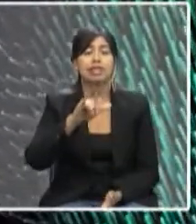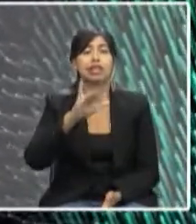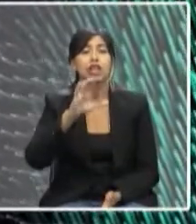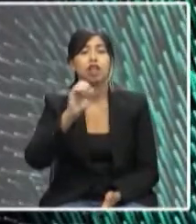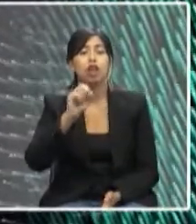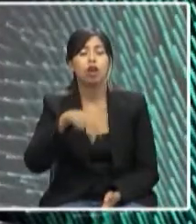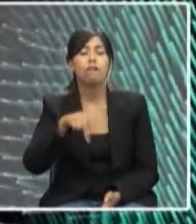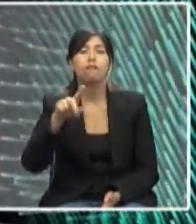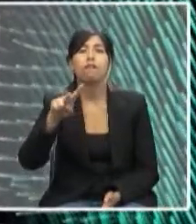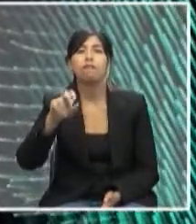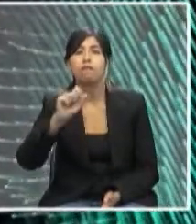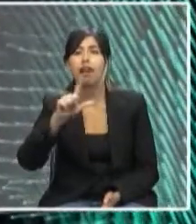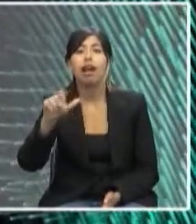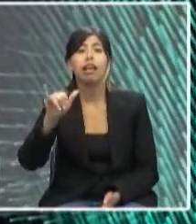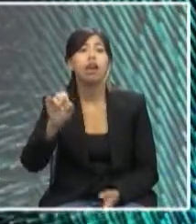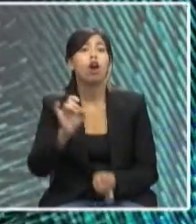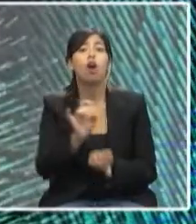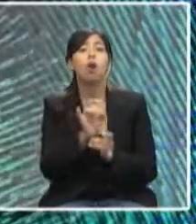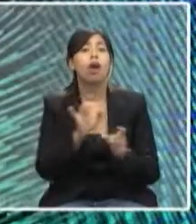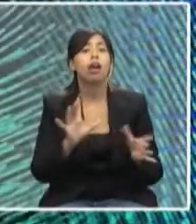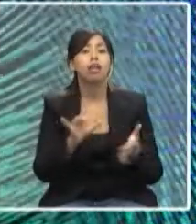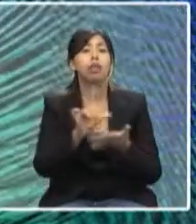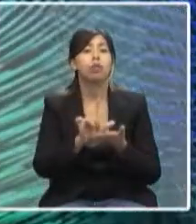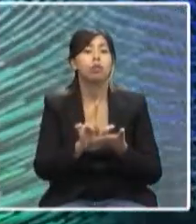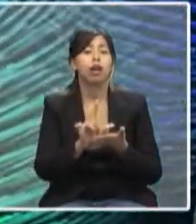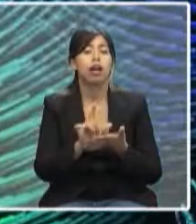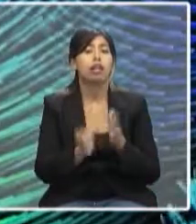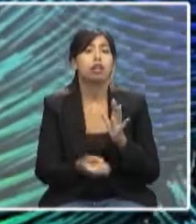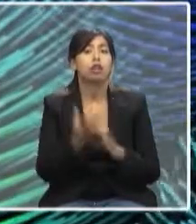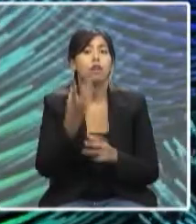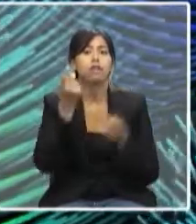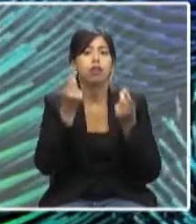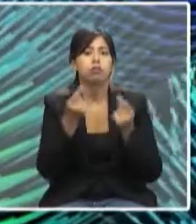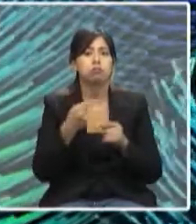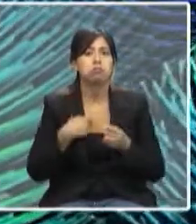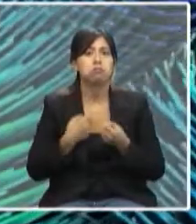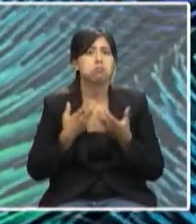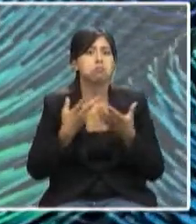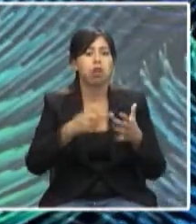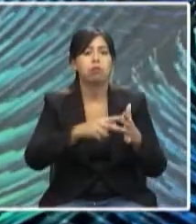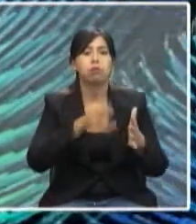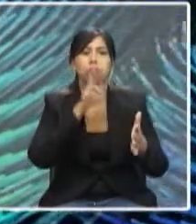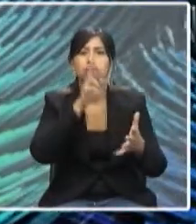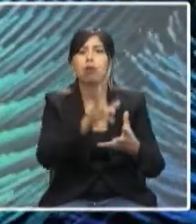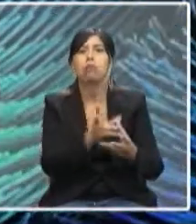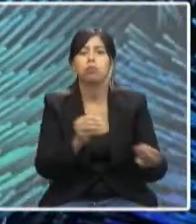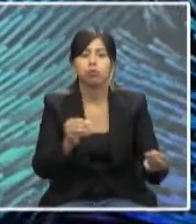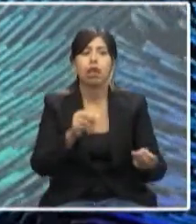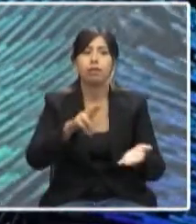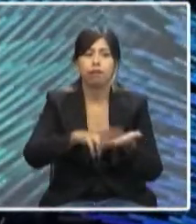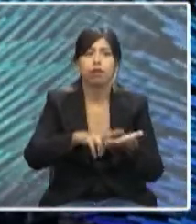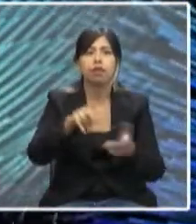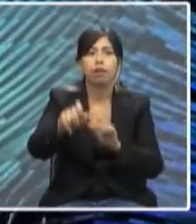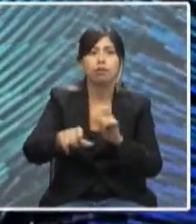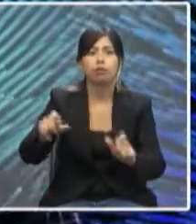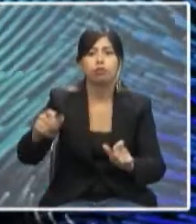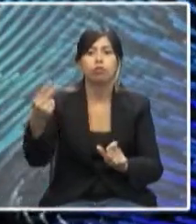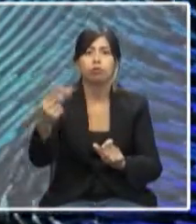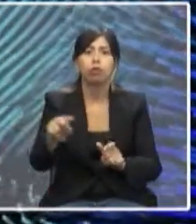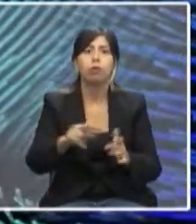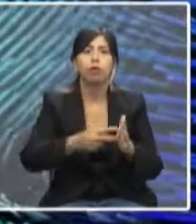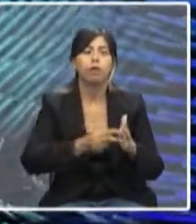innovación, tenemos un PhD en resolver problemas, problemas de verdad, problemas de la gente y del día a día. Y es